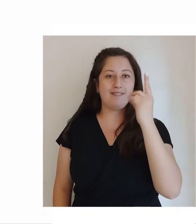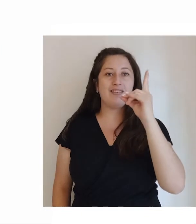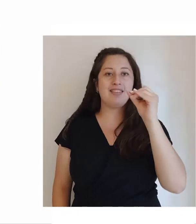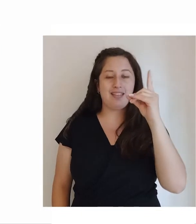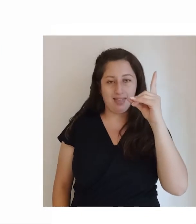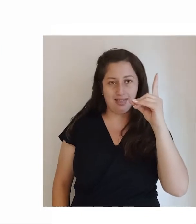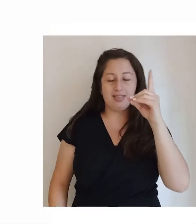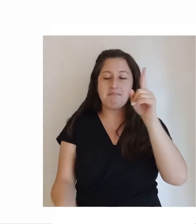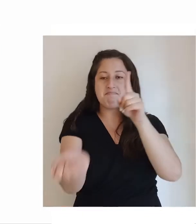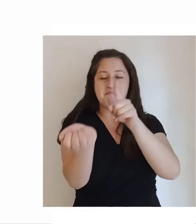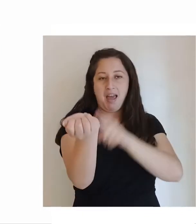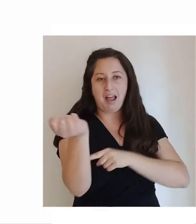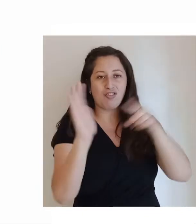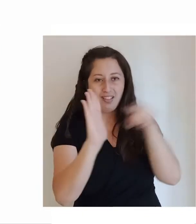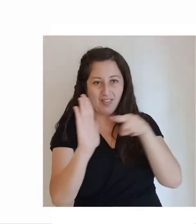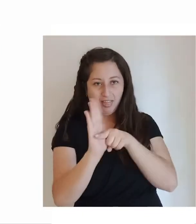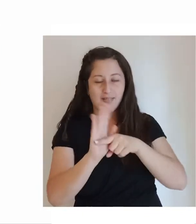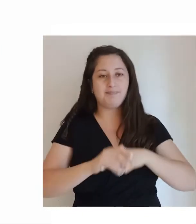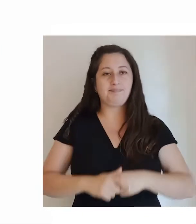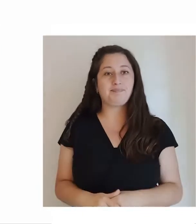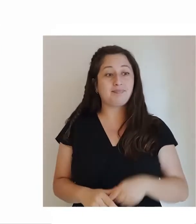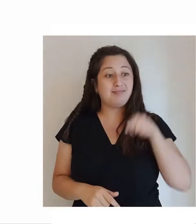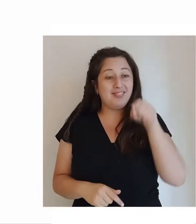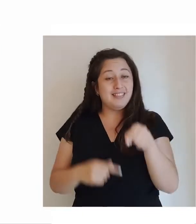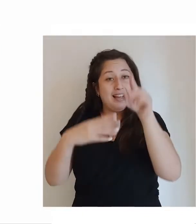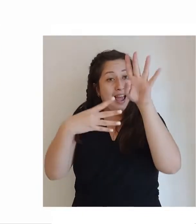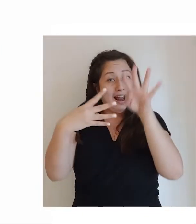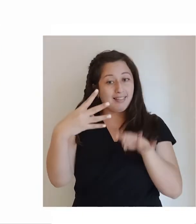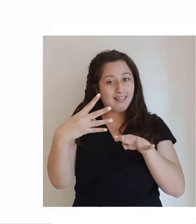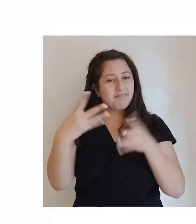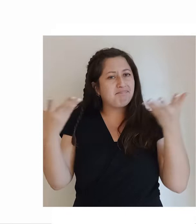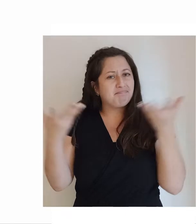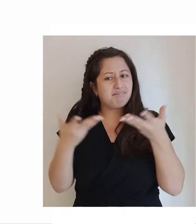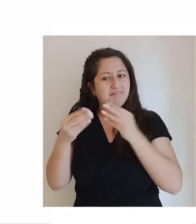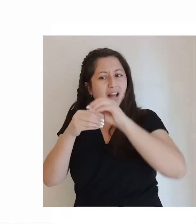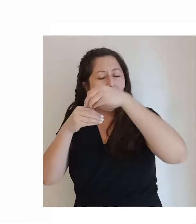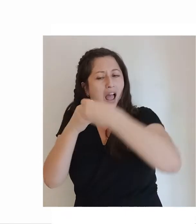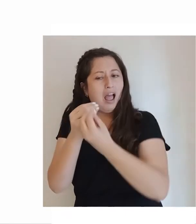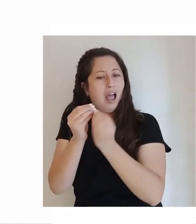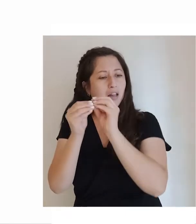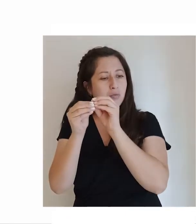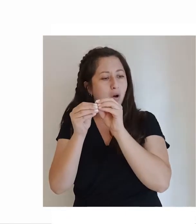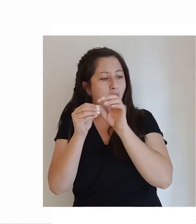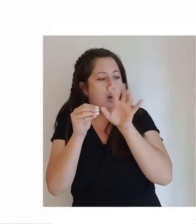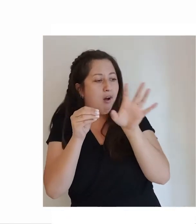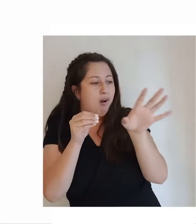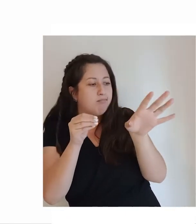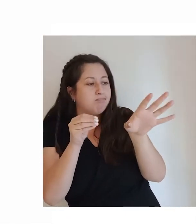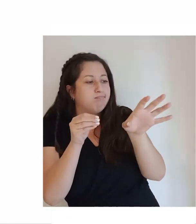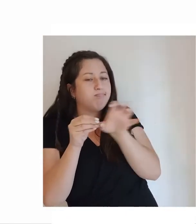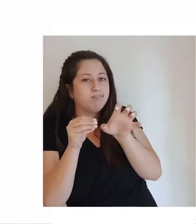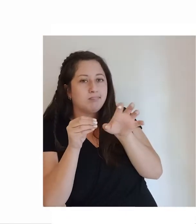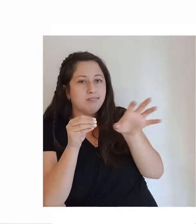La electronegatividad es una medida de la capacidad con que un átomo atrae hacia